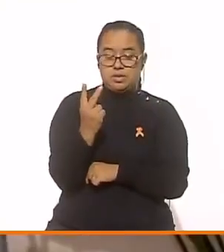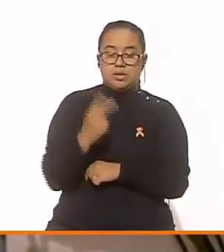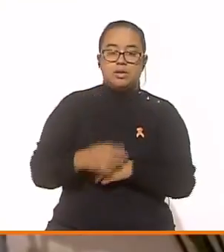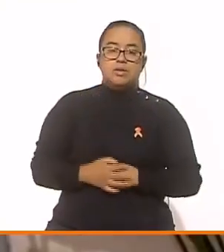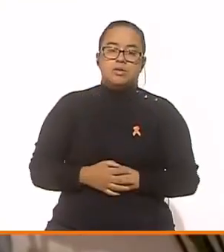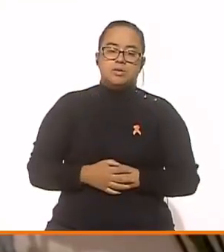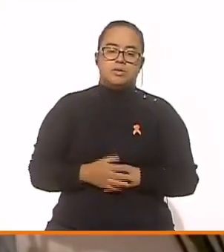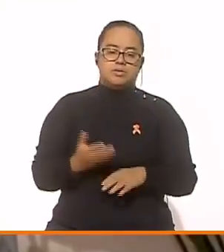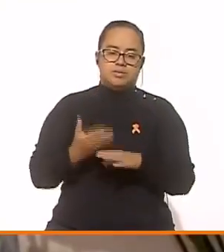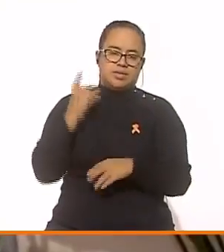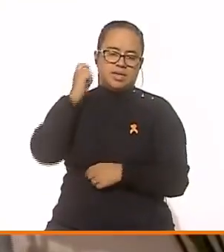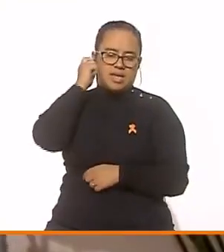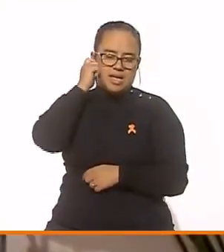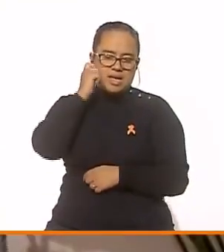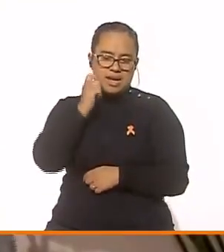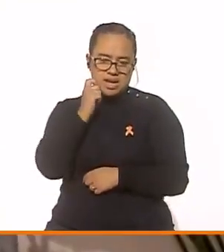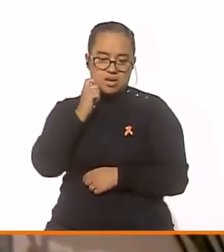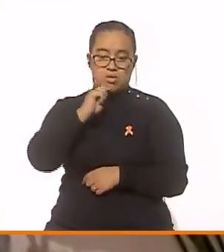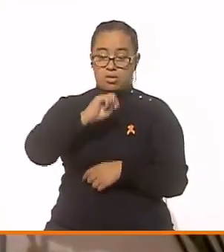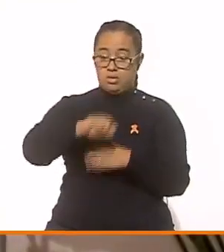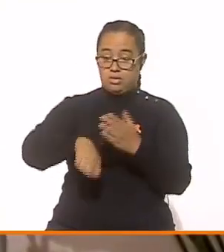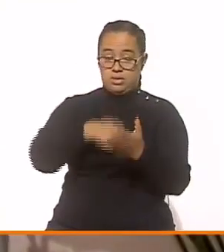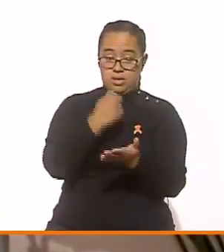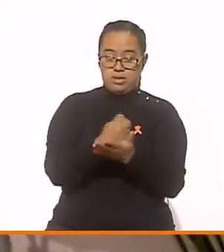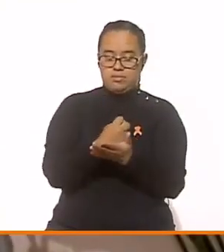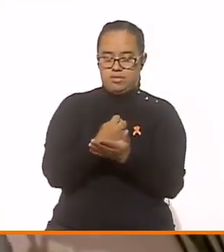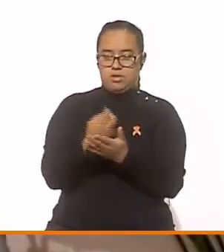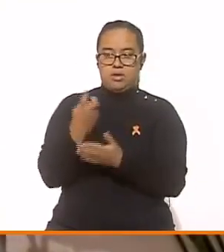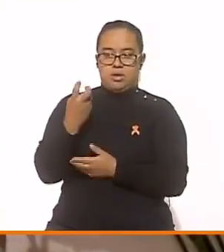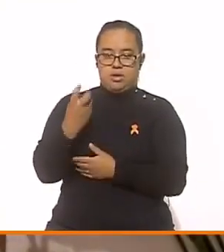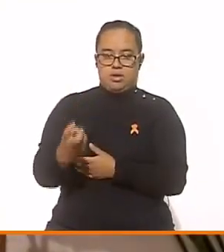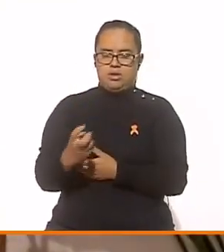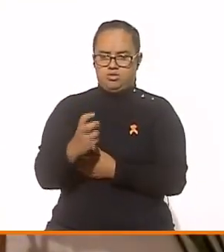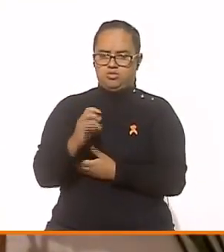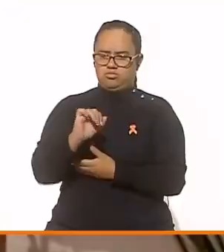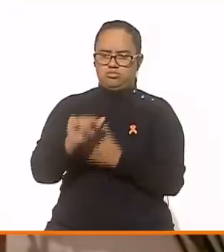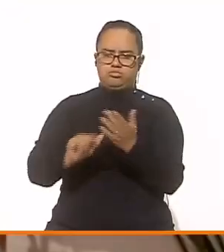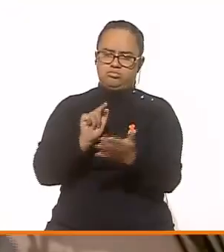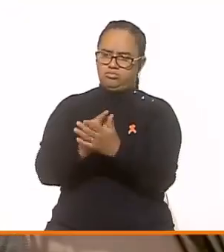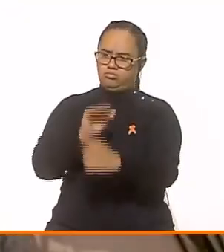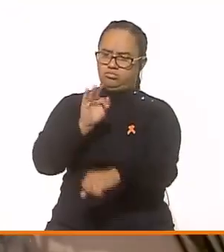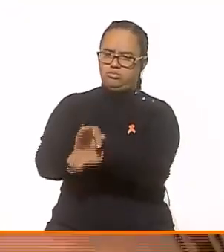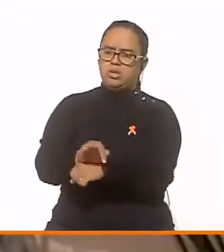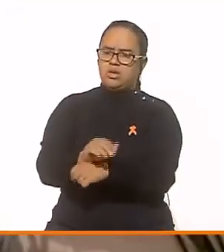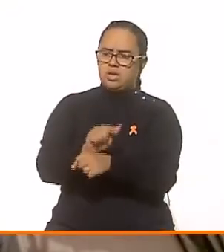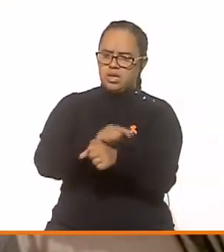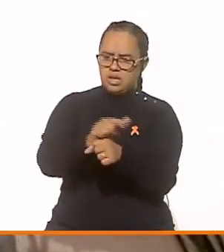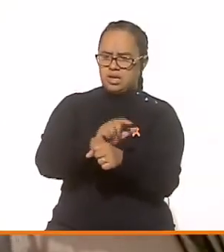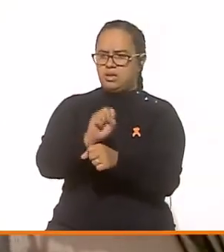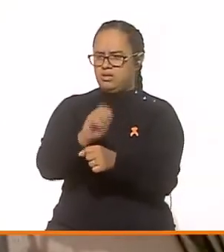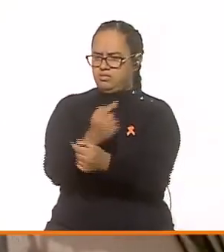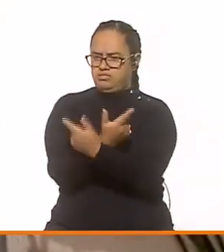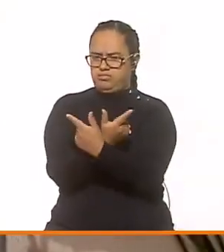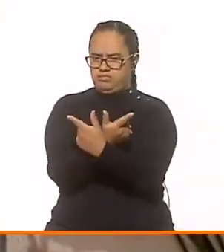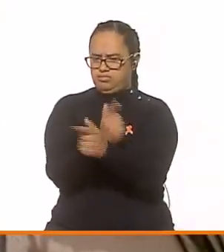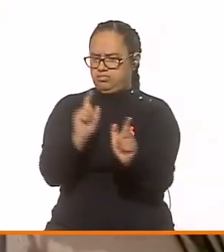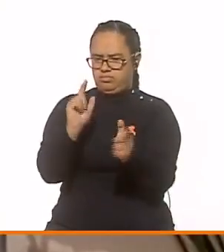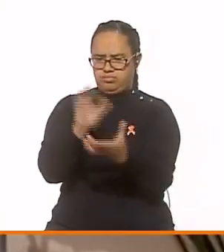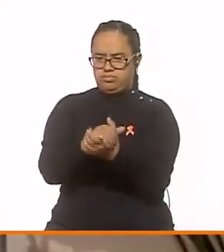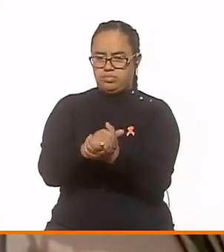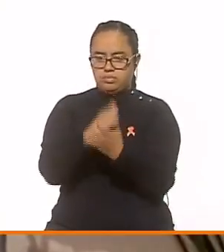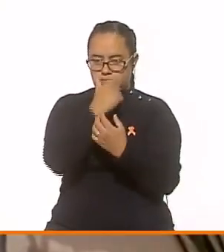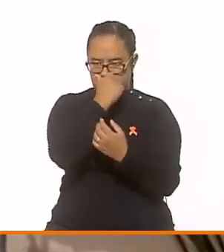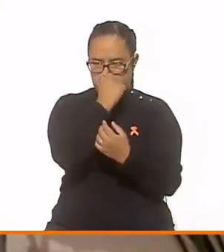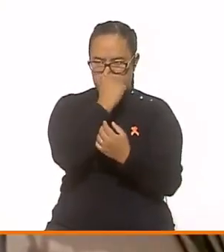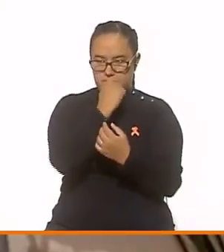cuando Guerrero y Tamaulipas legislan a favor del matrimonio igualitario, se entendió que ya estaba